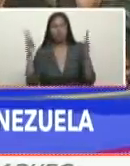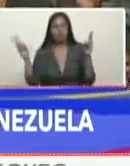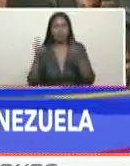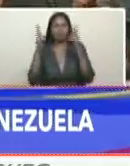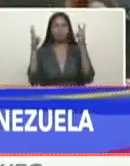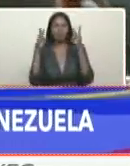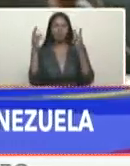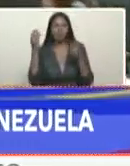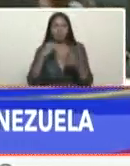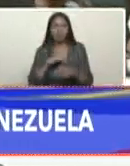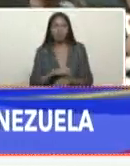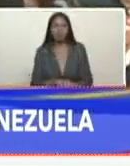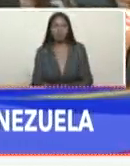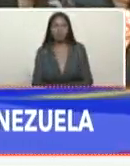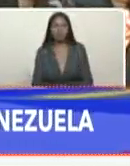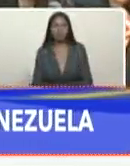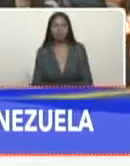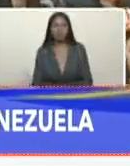venceremos.